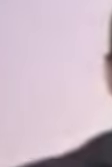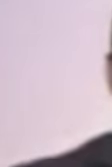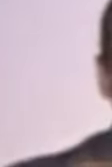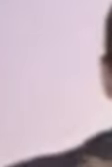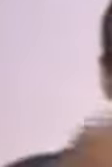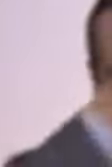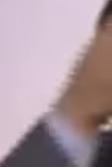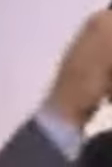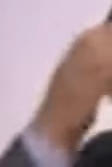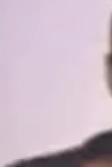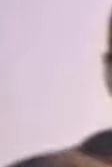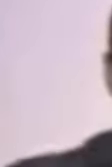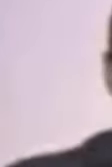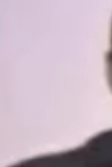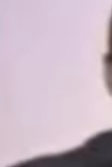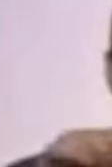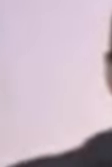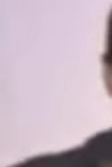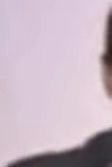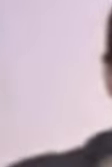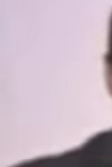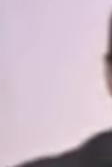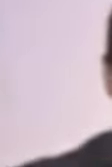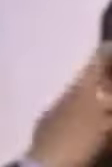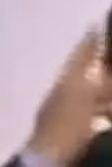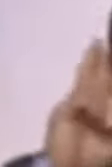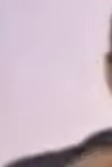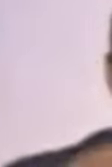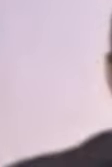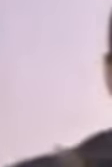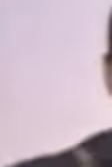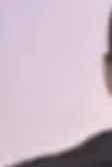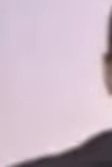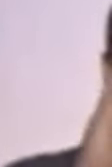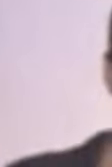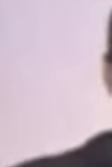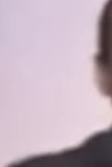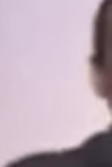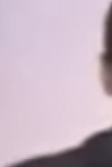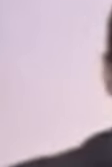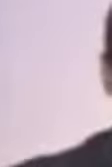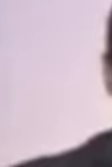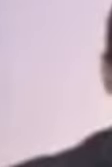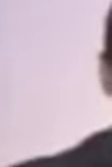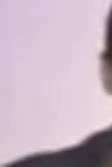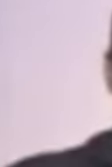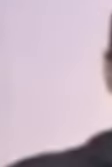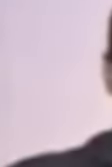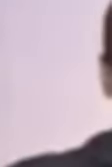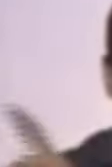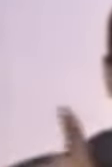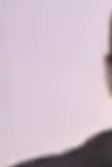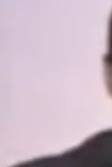Castillo que explique aquí sus motivaciones. Pero sin orden judicial ni fiscal lo retuvieron y lo encarcelaron. Y